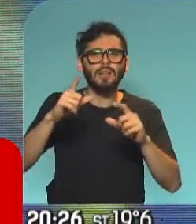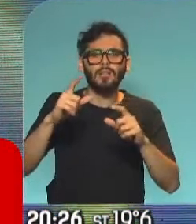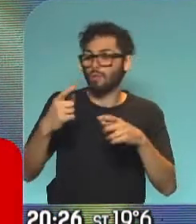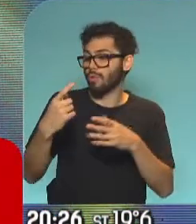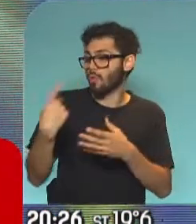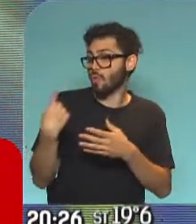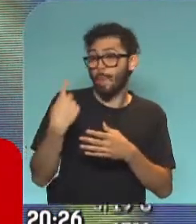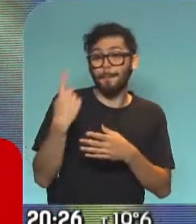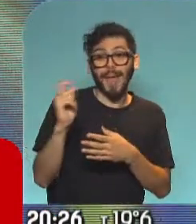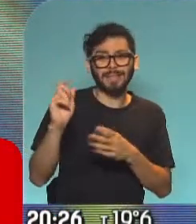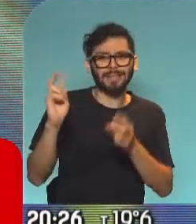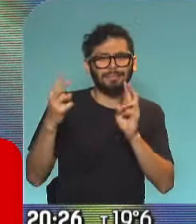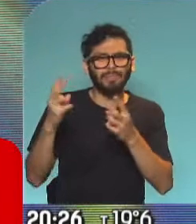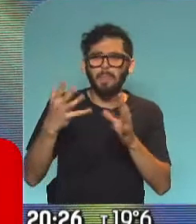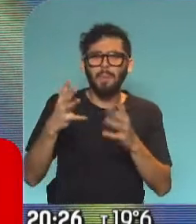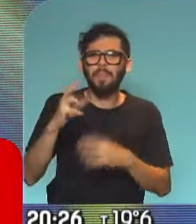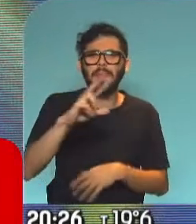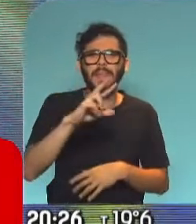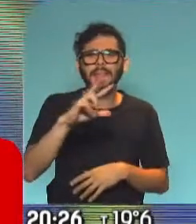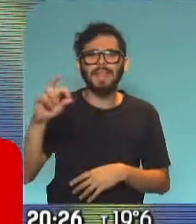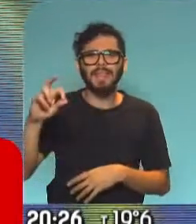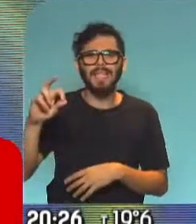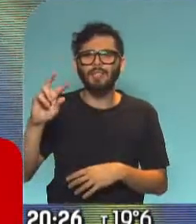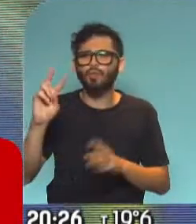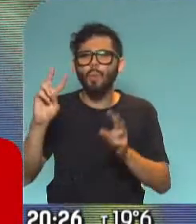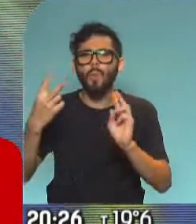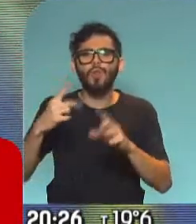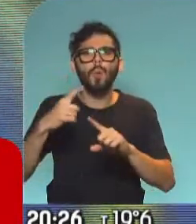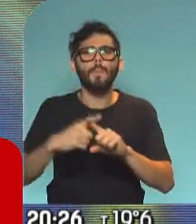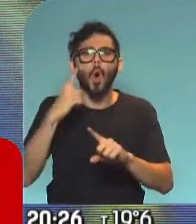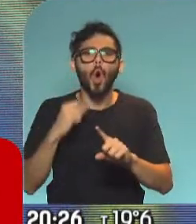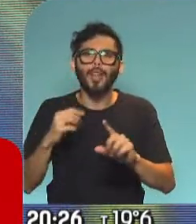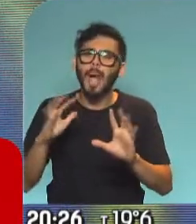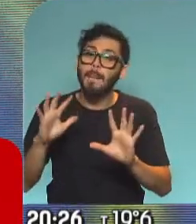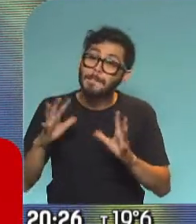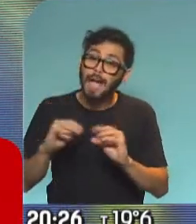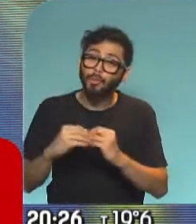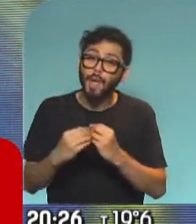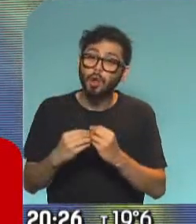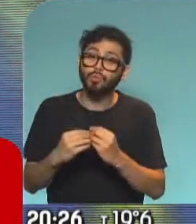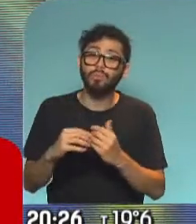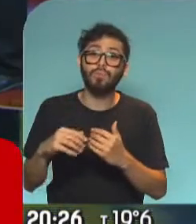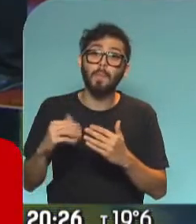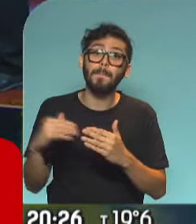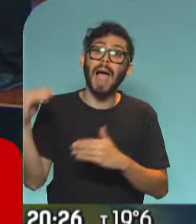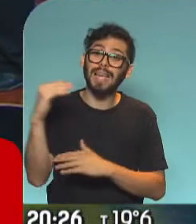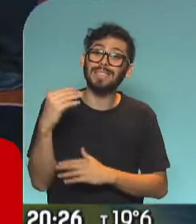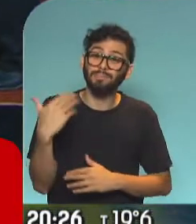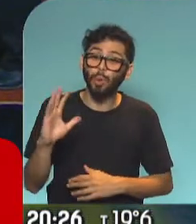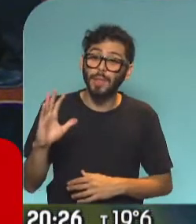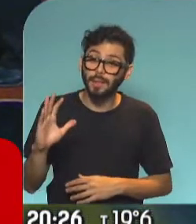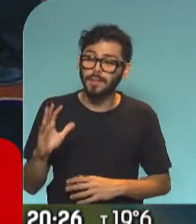este último mes que pasó, con un promedio de 300 fallecimientos por día promedio, o días incluso que se han superado. Es un